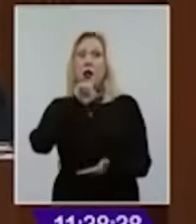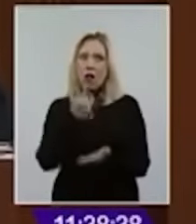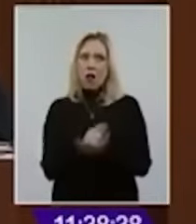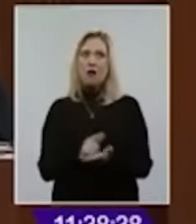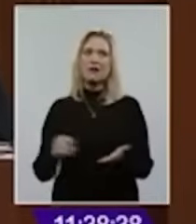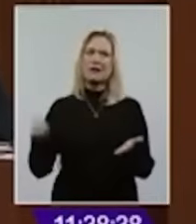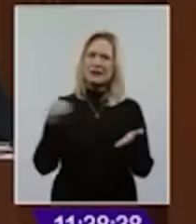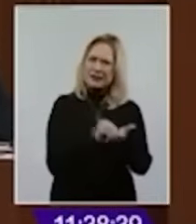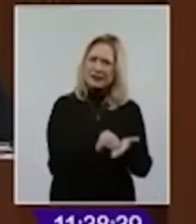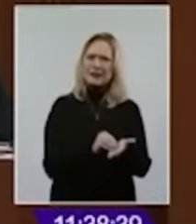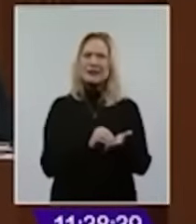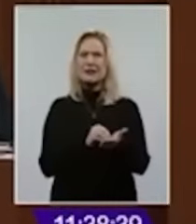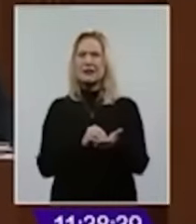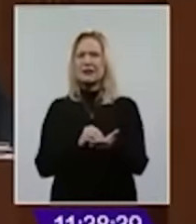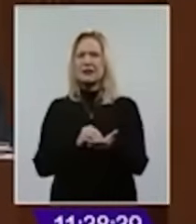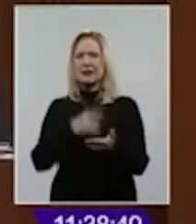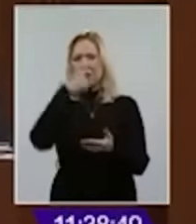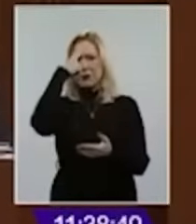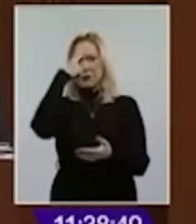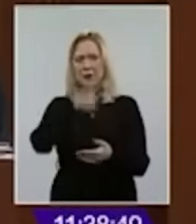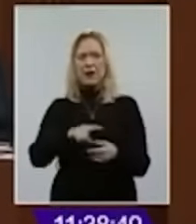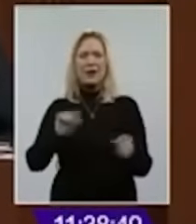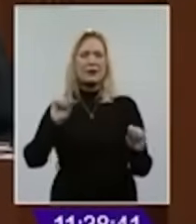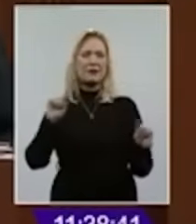abiertamente los contravenían.